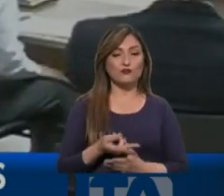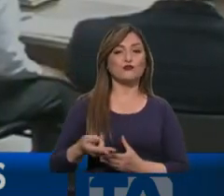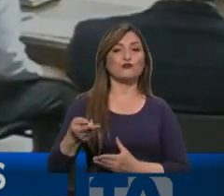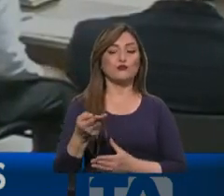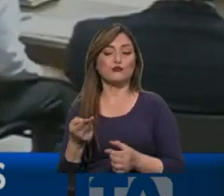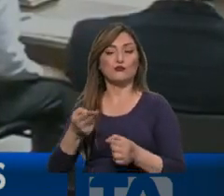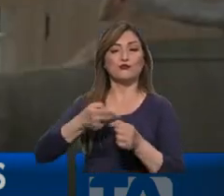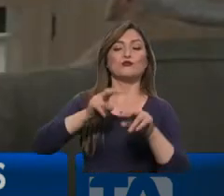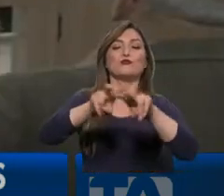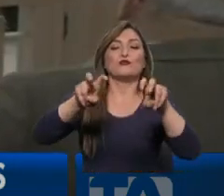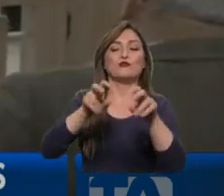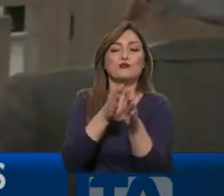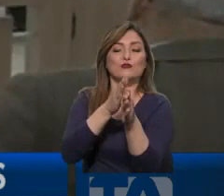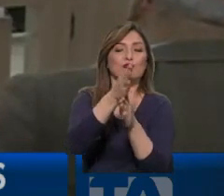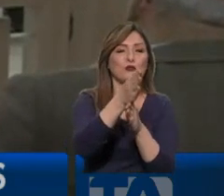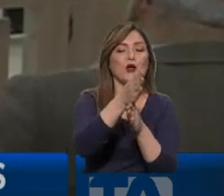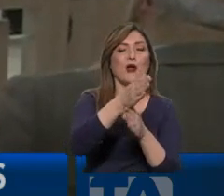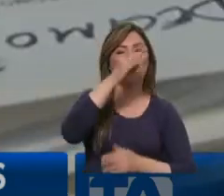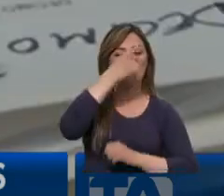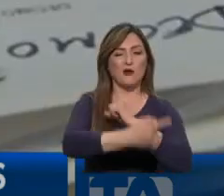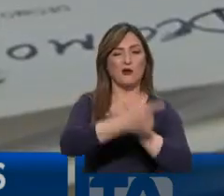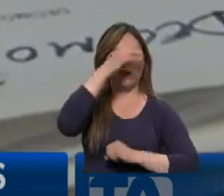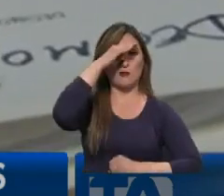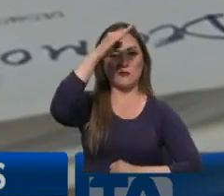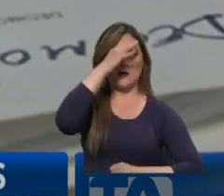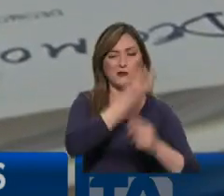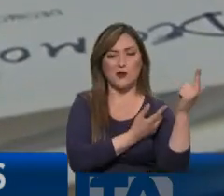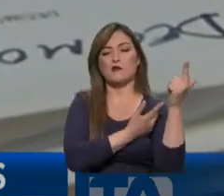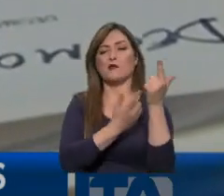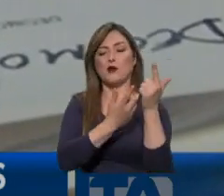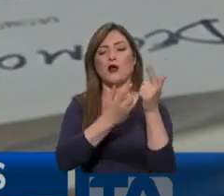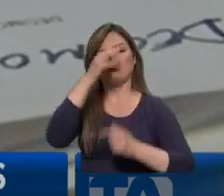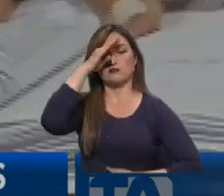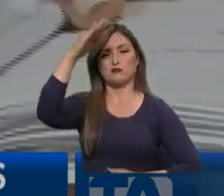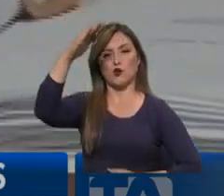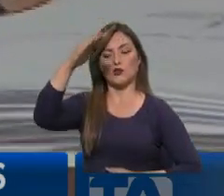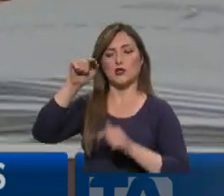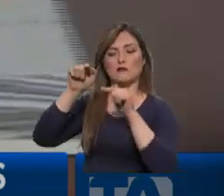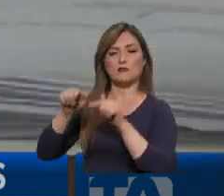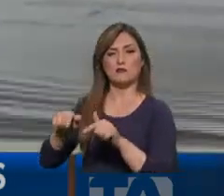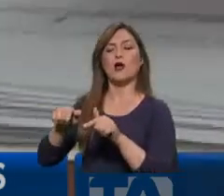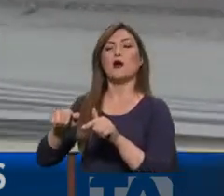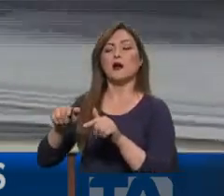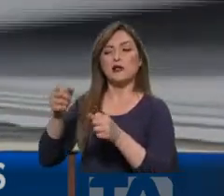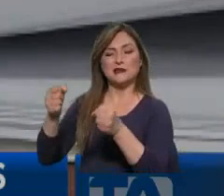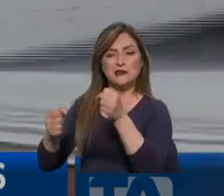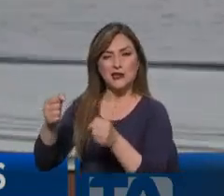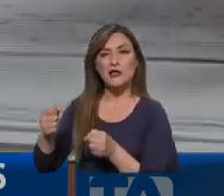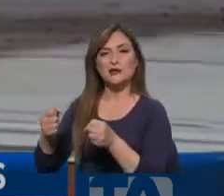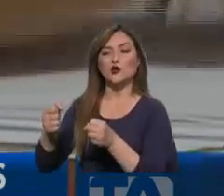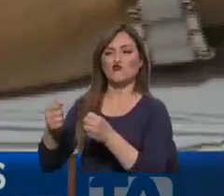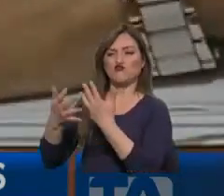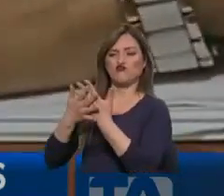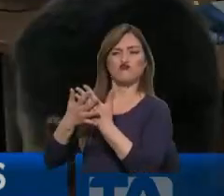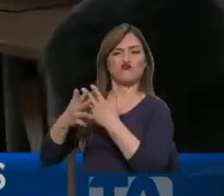sala especializada penal, penal militar, penal policial, tránsito, corrupción y crimen organizado. Y algunas de sus decisiones ya han